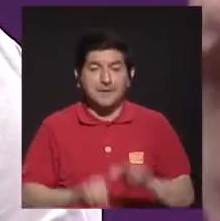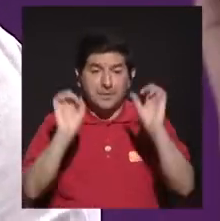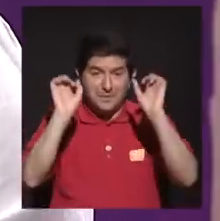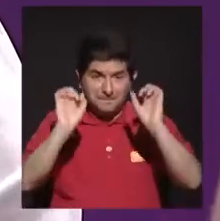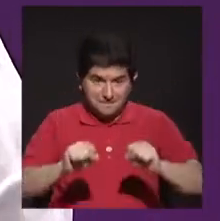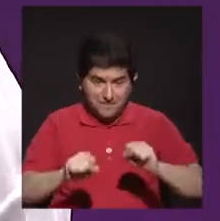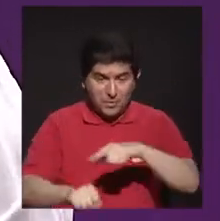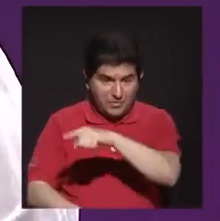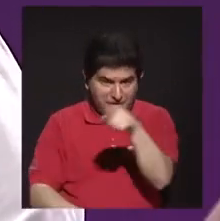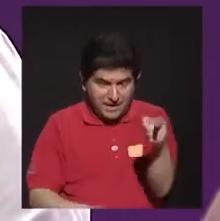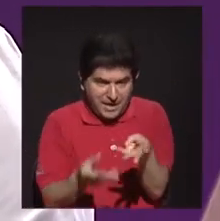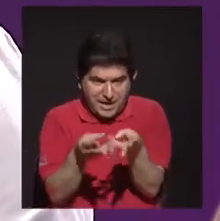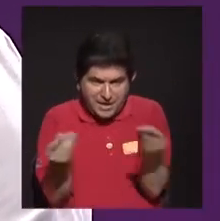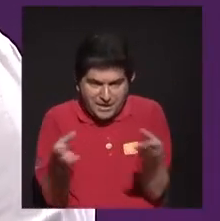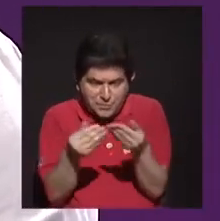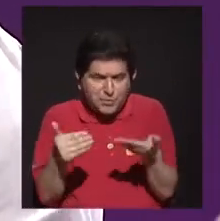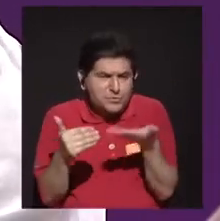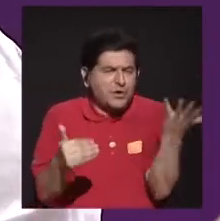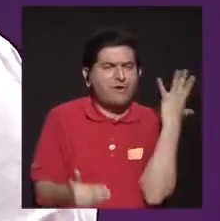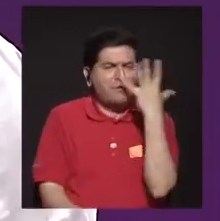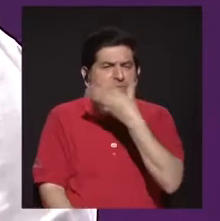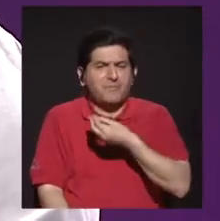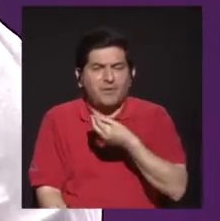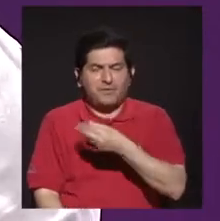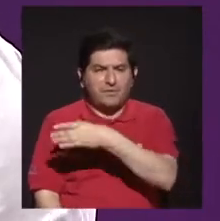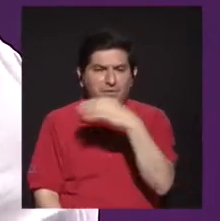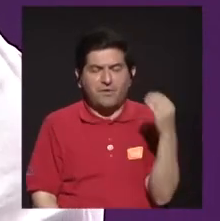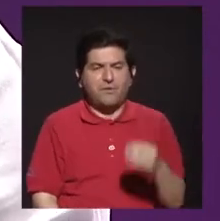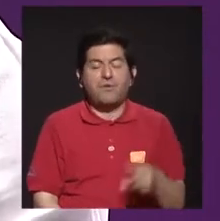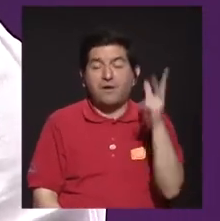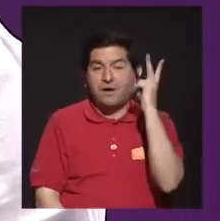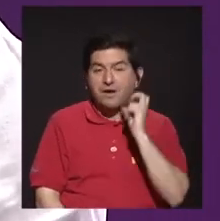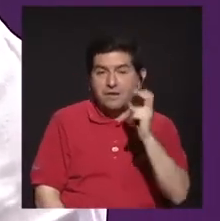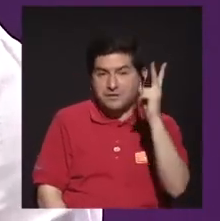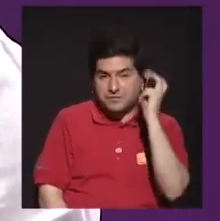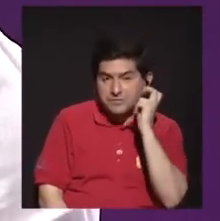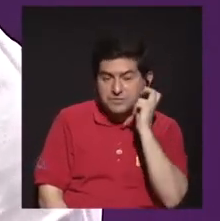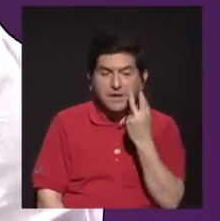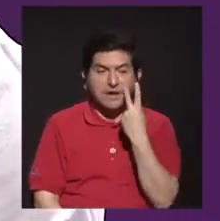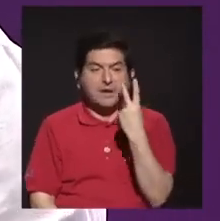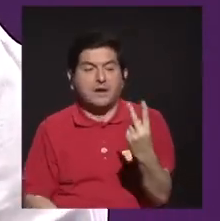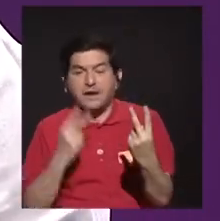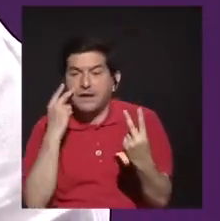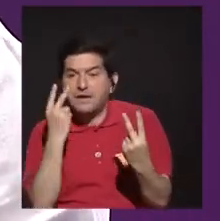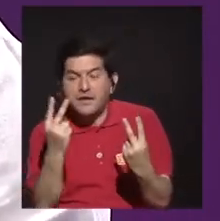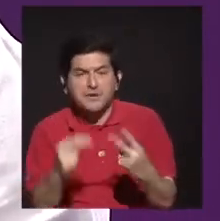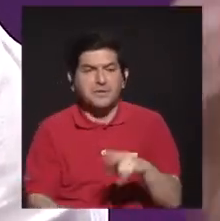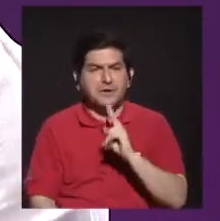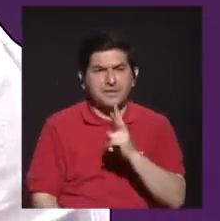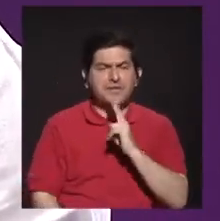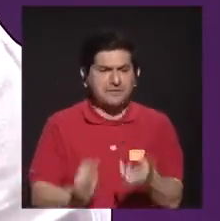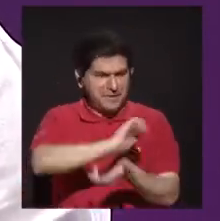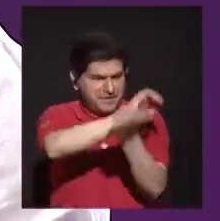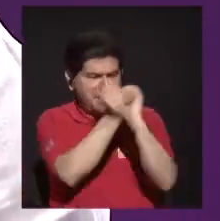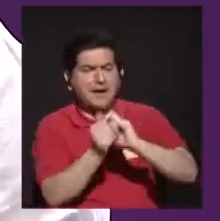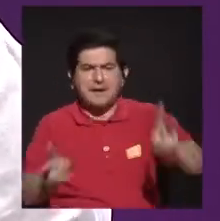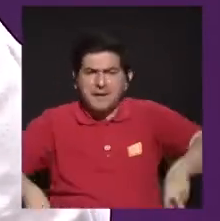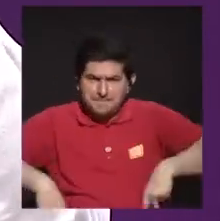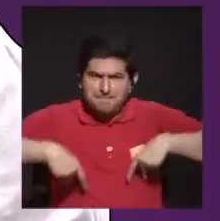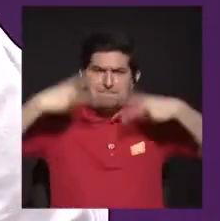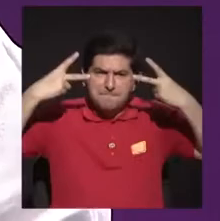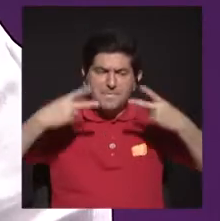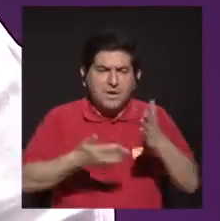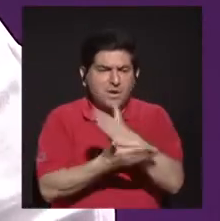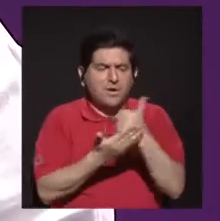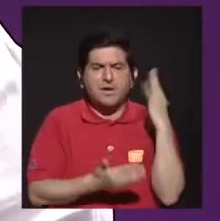que ellas produzcan cosas tan lindas o irlas y ver cómo realmente les ha transformado su vida. Es